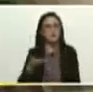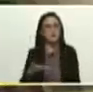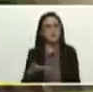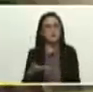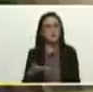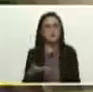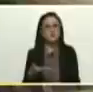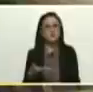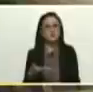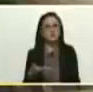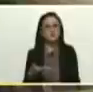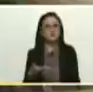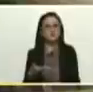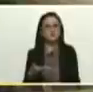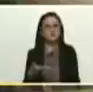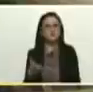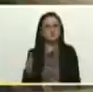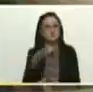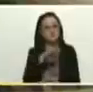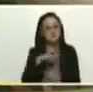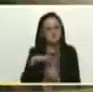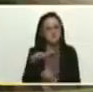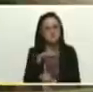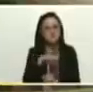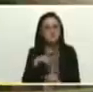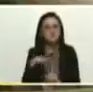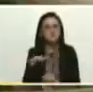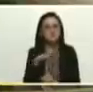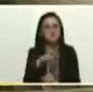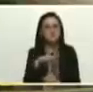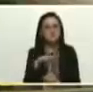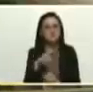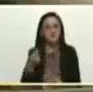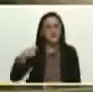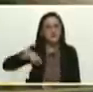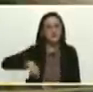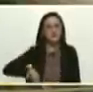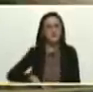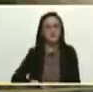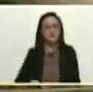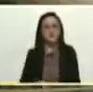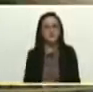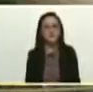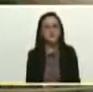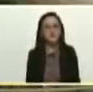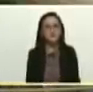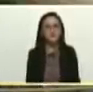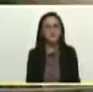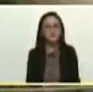para que circulen las inversiones.